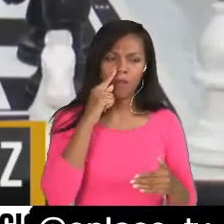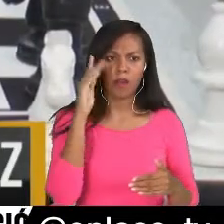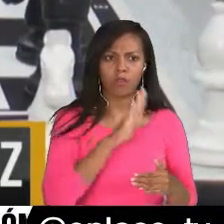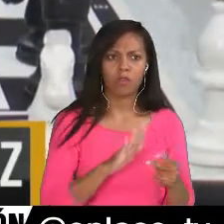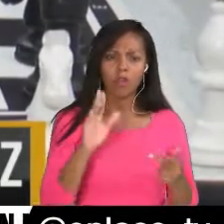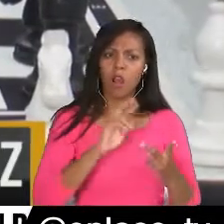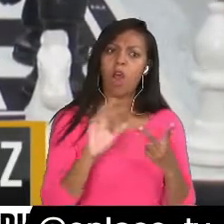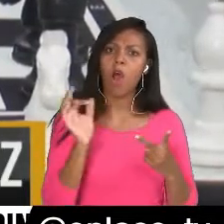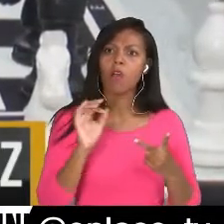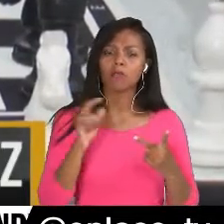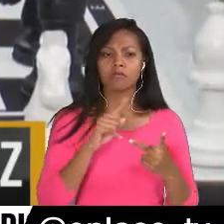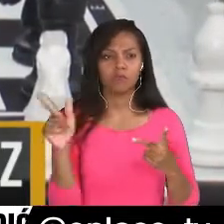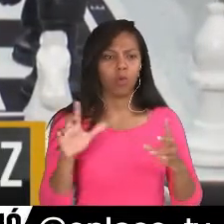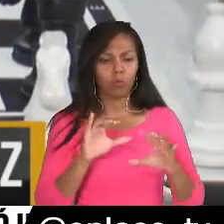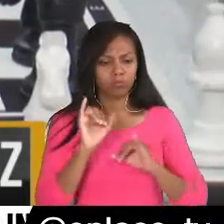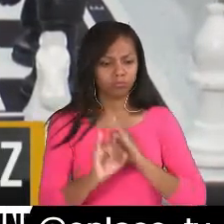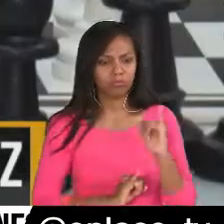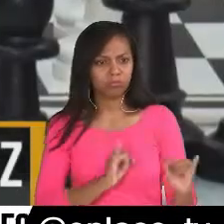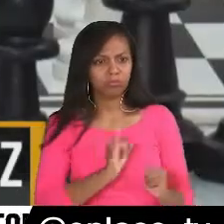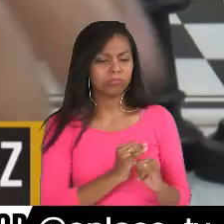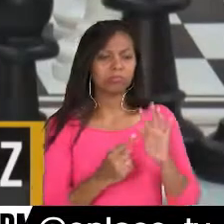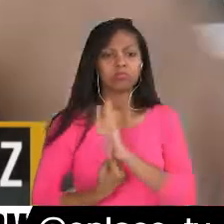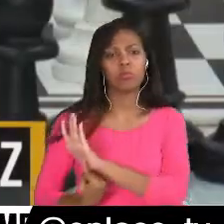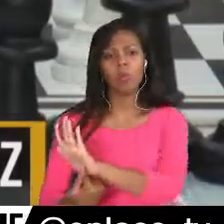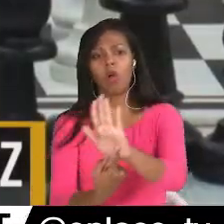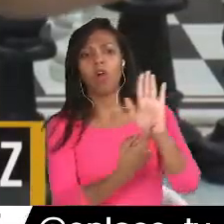Alrededor de 20 jugadores de ajedrez participan de este